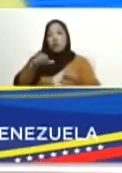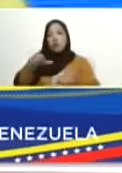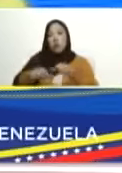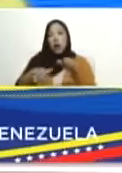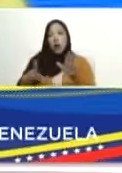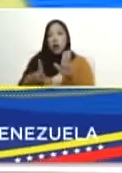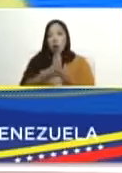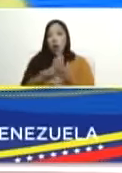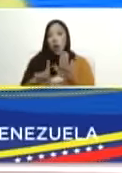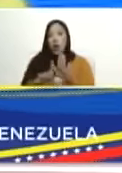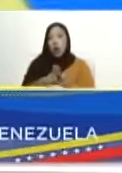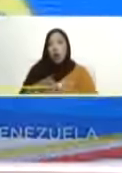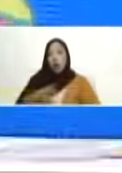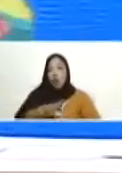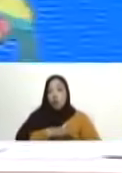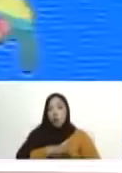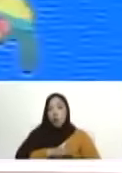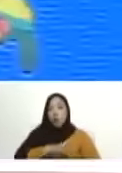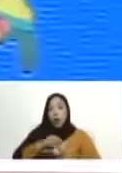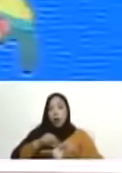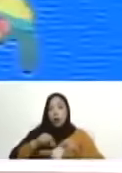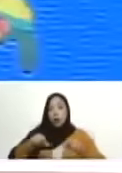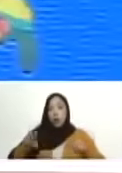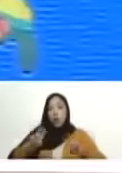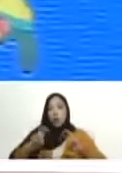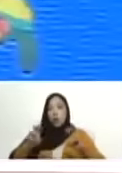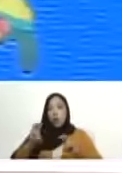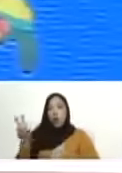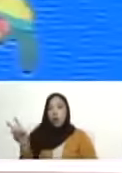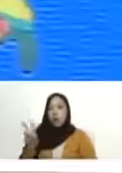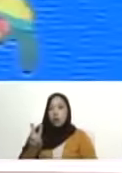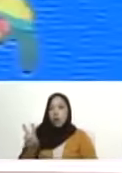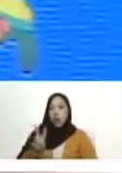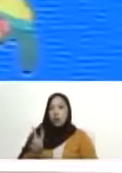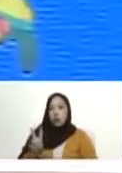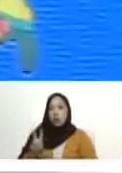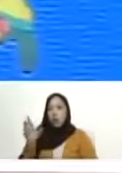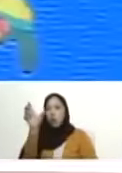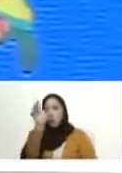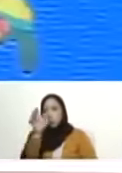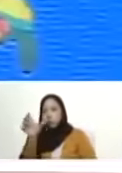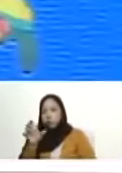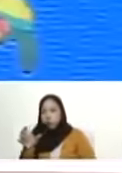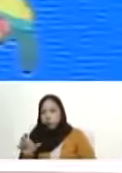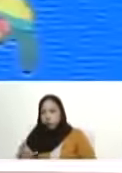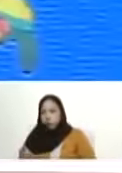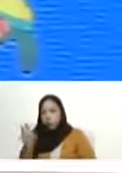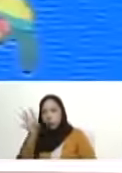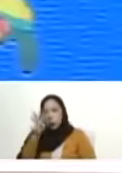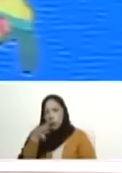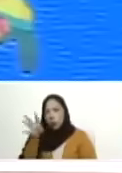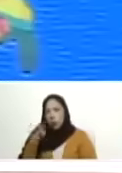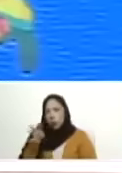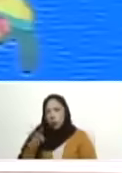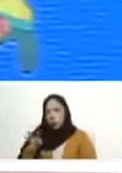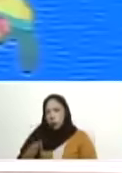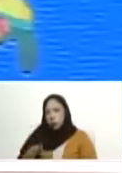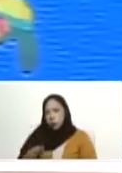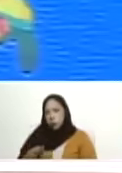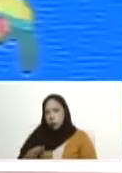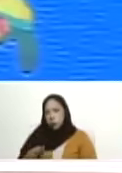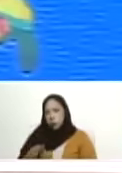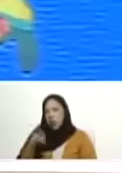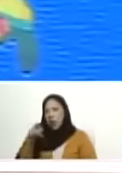legalidad de su titularidad sobre el territorio de la Guayana Esequiba. ¿Con qué cuenta el